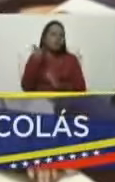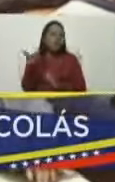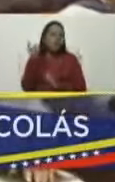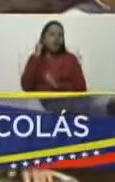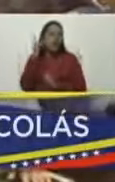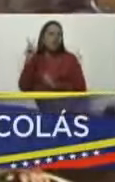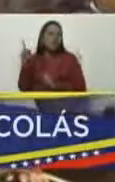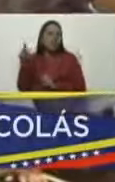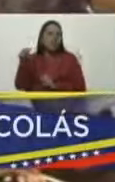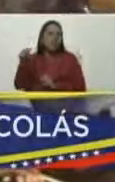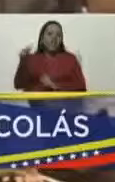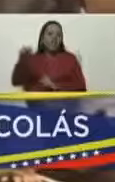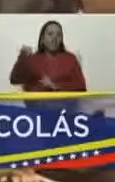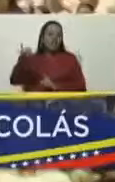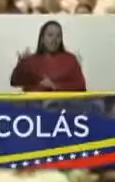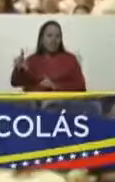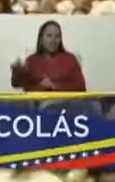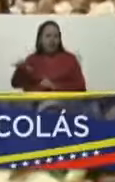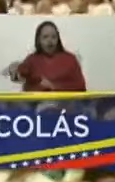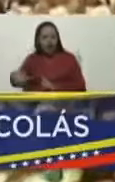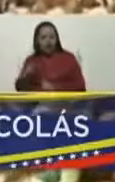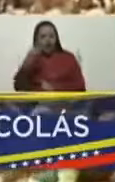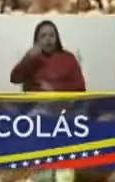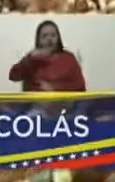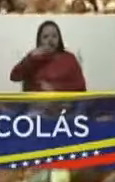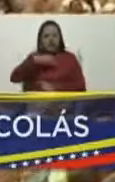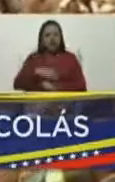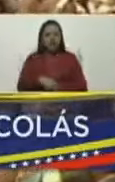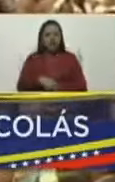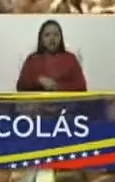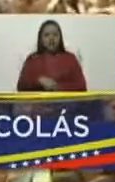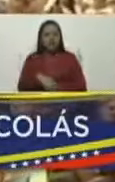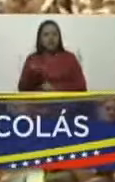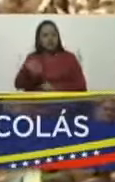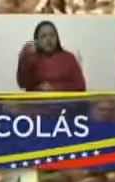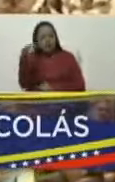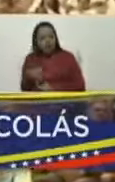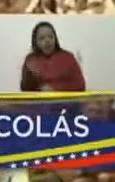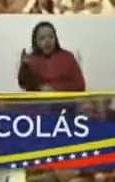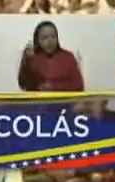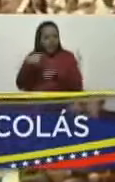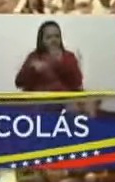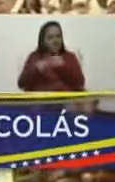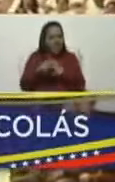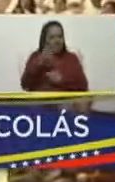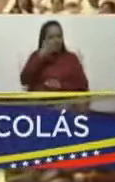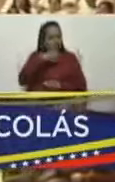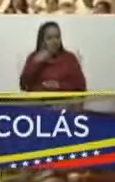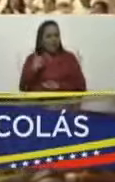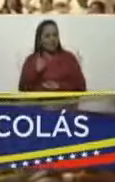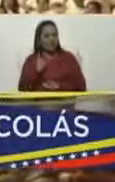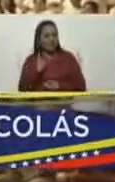fruta. Significa que le garantizo a Daniela que me venda su fruta, ¿verdad?